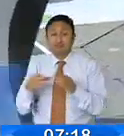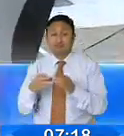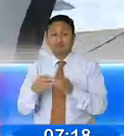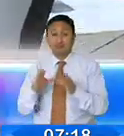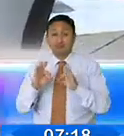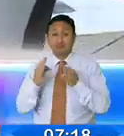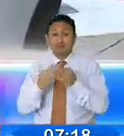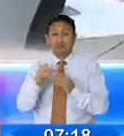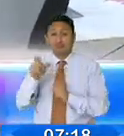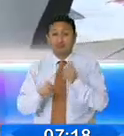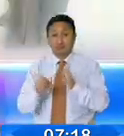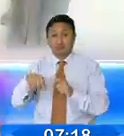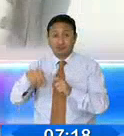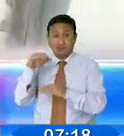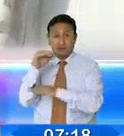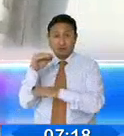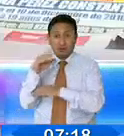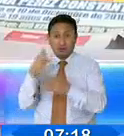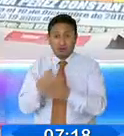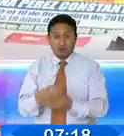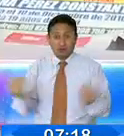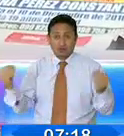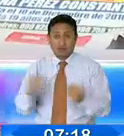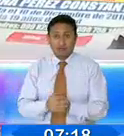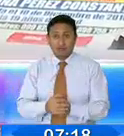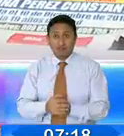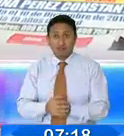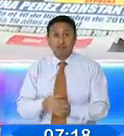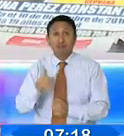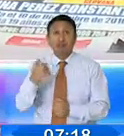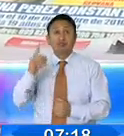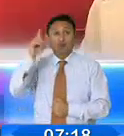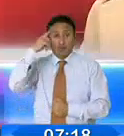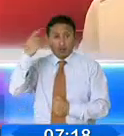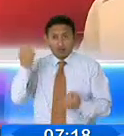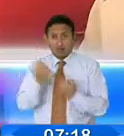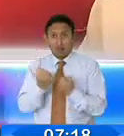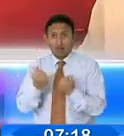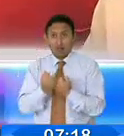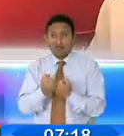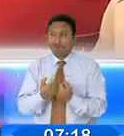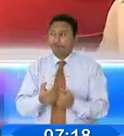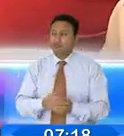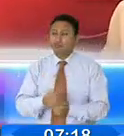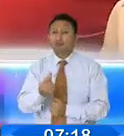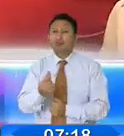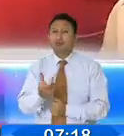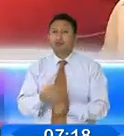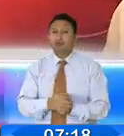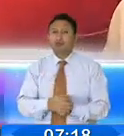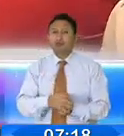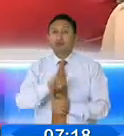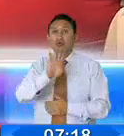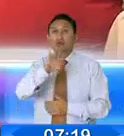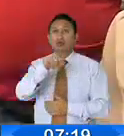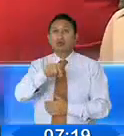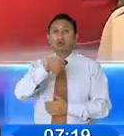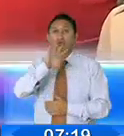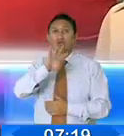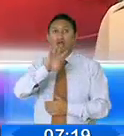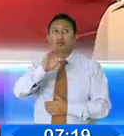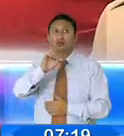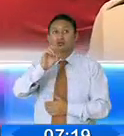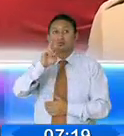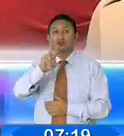Personas Desaparecidas en Ecuador, ASPADEG, cuestiona el poco apoyo que ha tenido. Porque de 4.000, de más de 4.402 en el tiempo